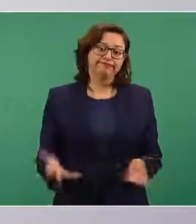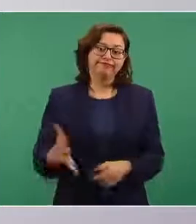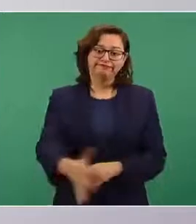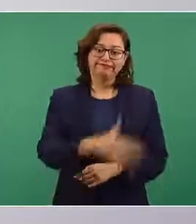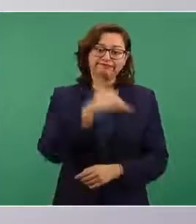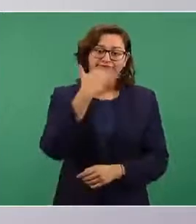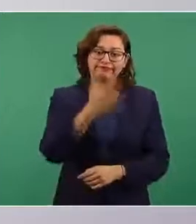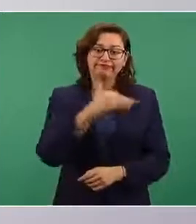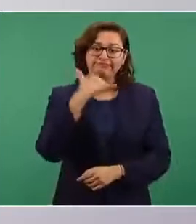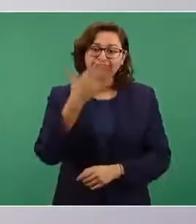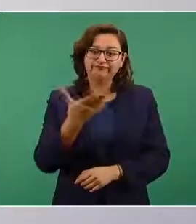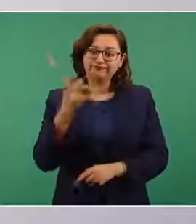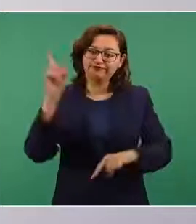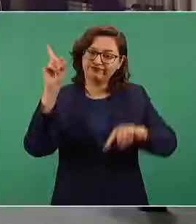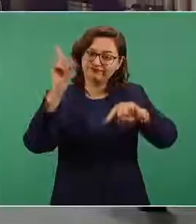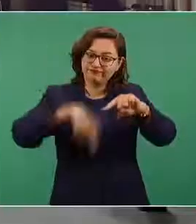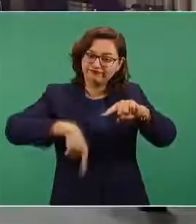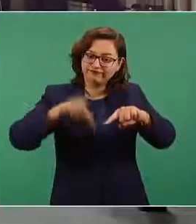la corrupción,